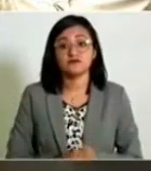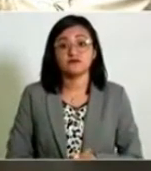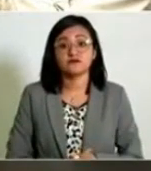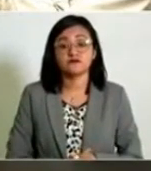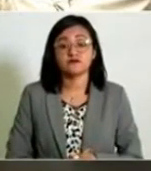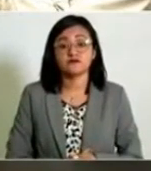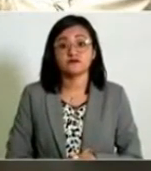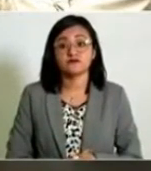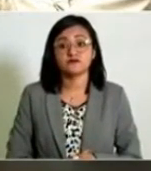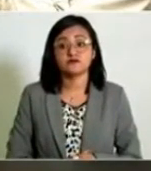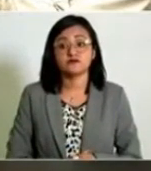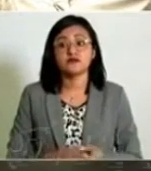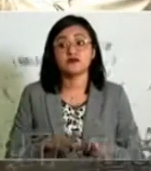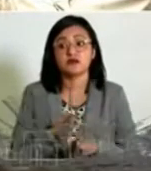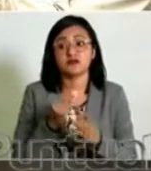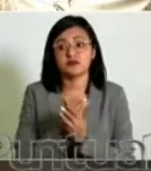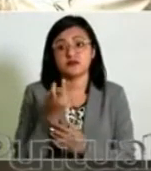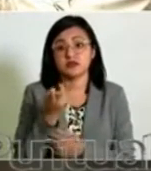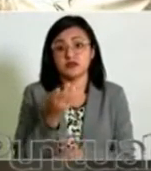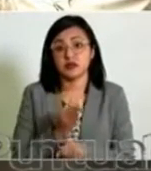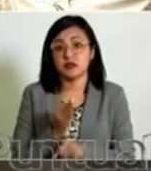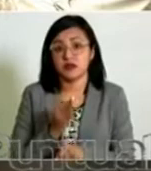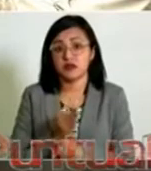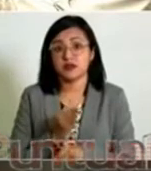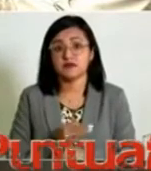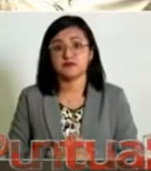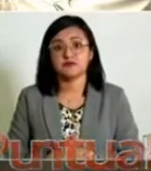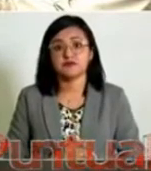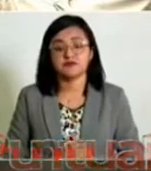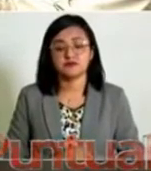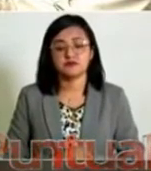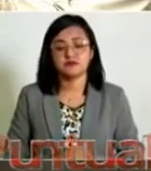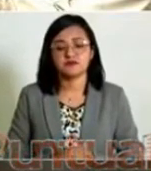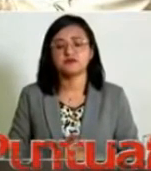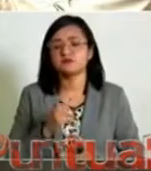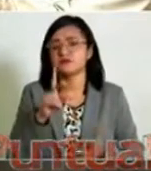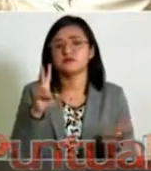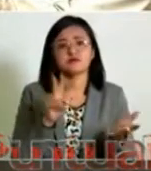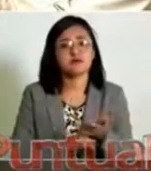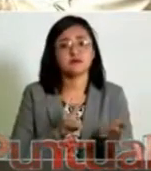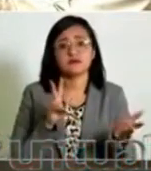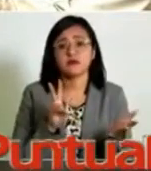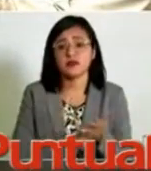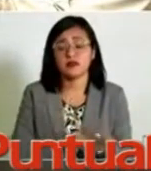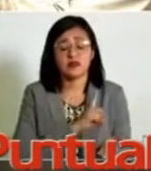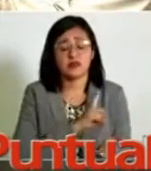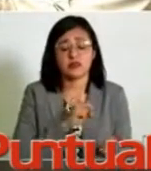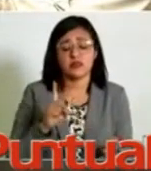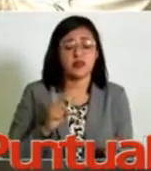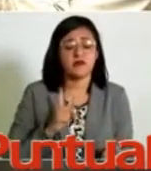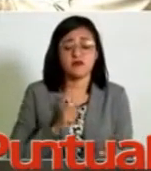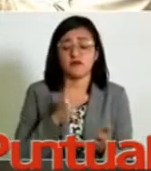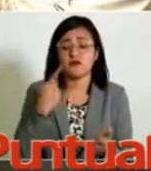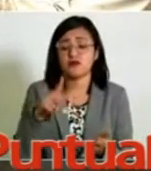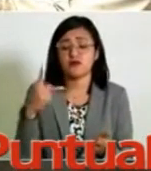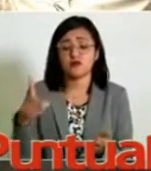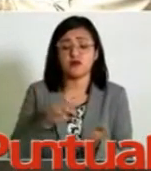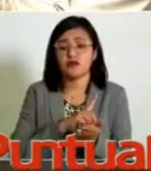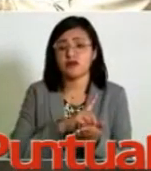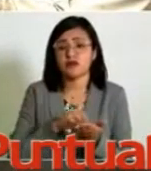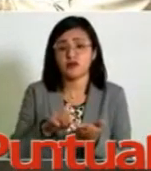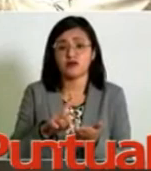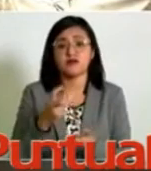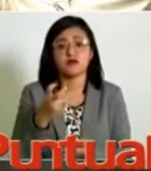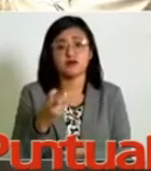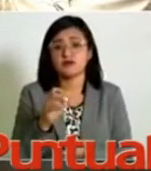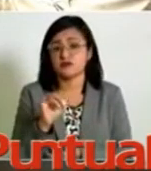de asuntos como este que hagan valer sus derechos que hagan valer